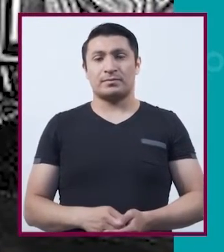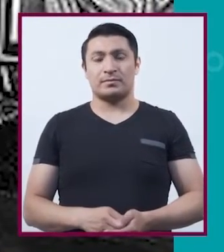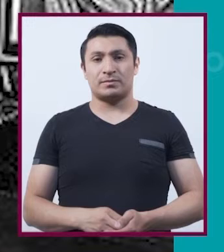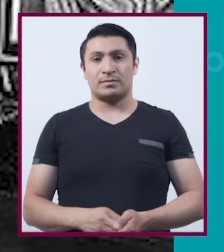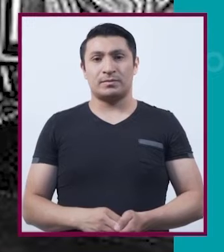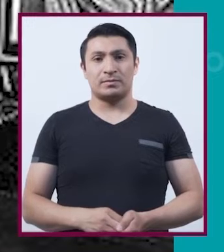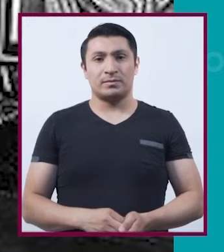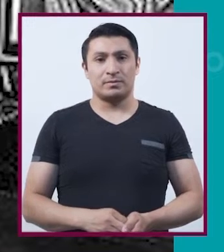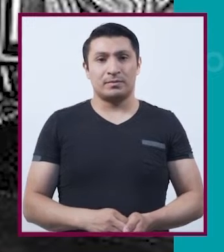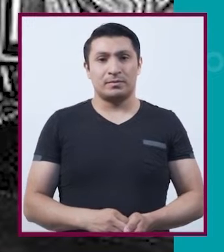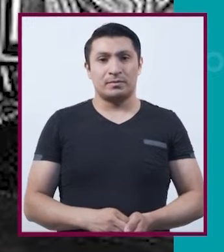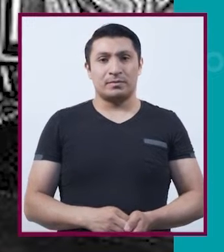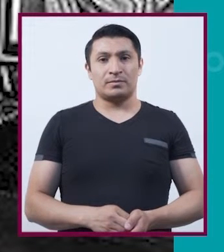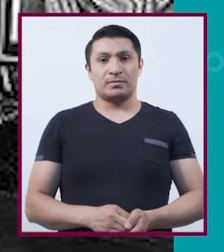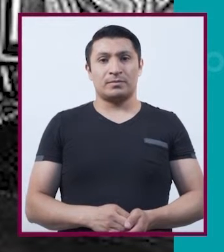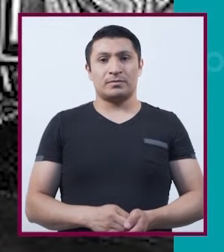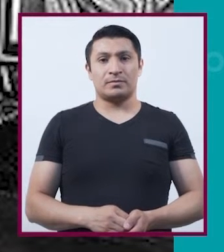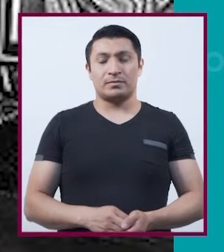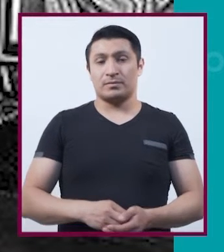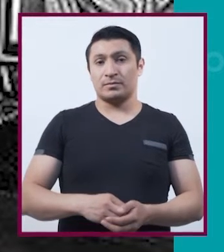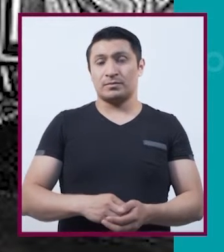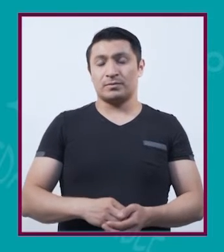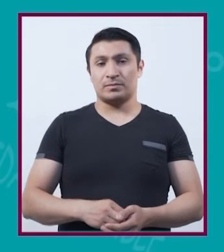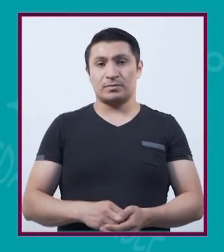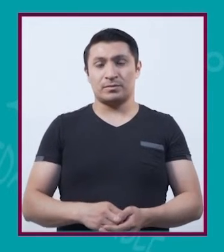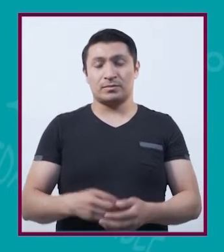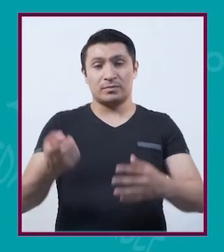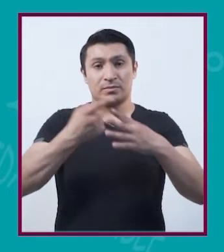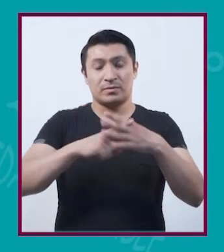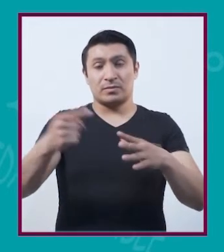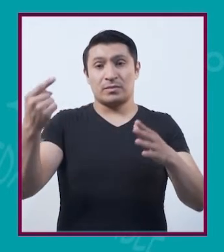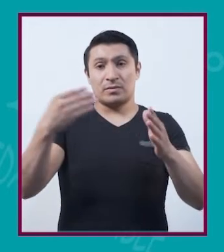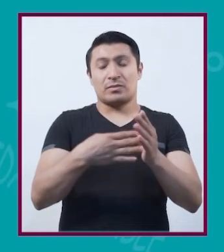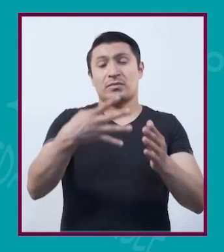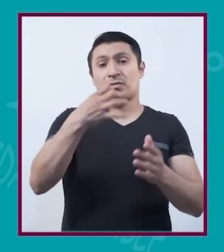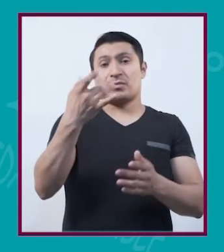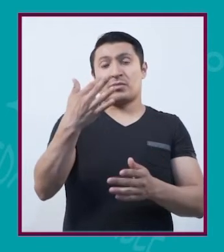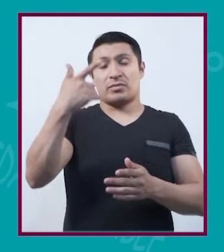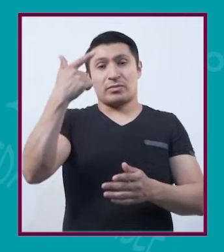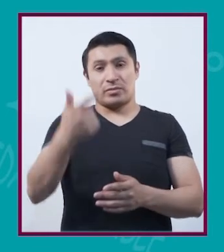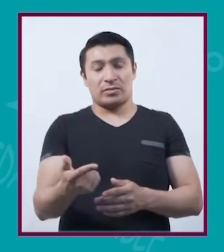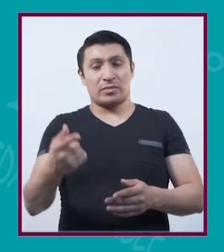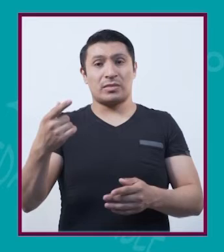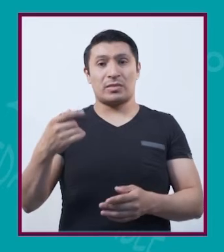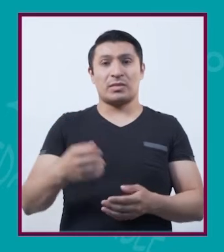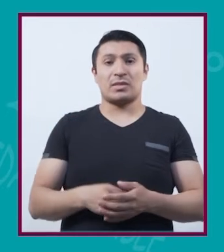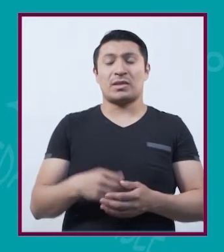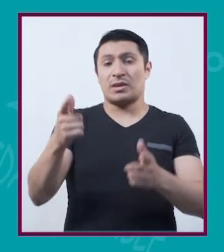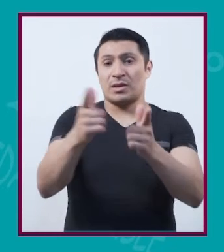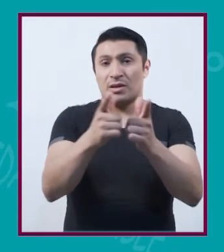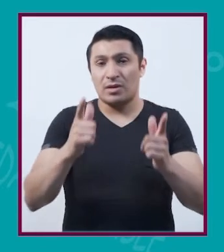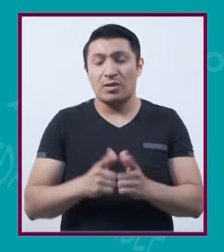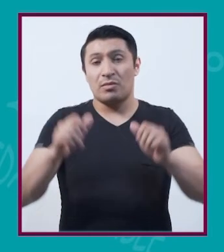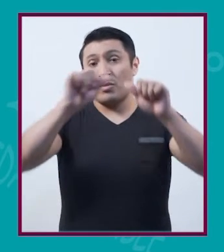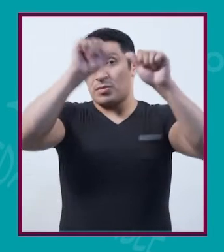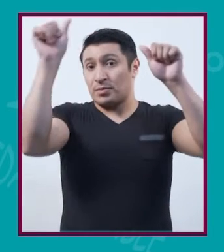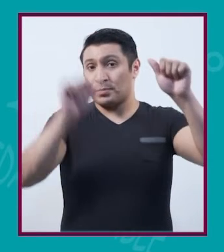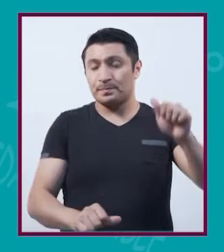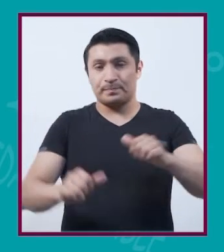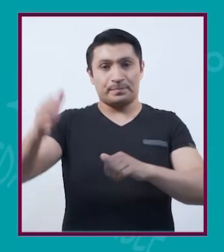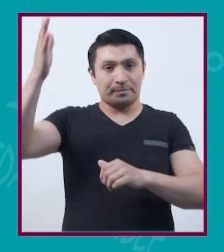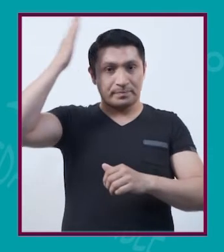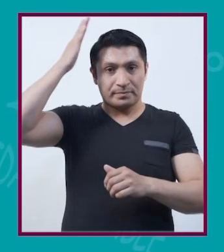El programa surgió en 1957 por iniciativa de un grupo de artistas, encabezados por David